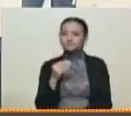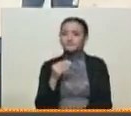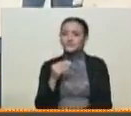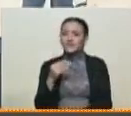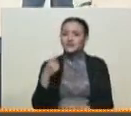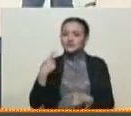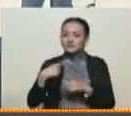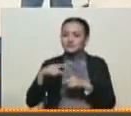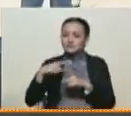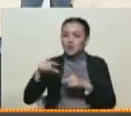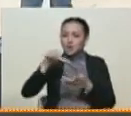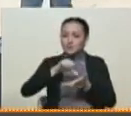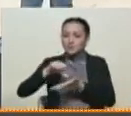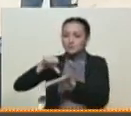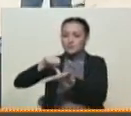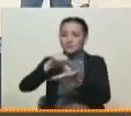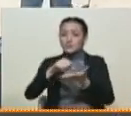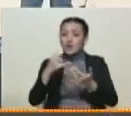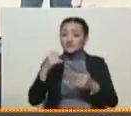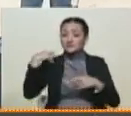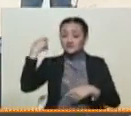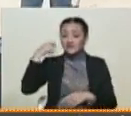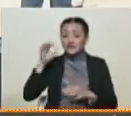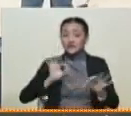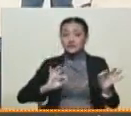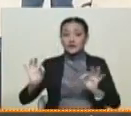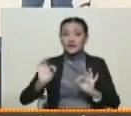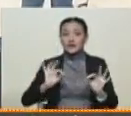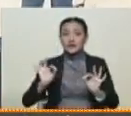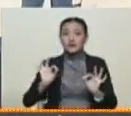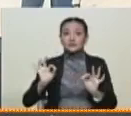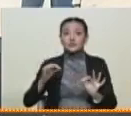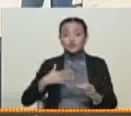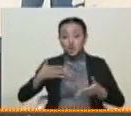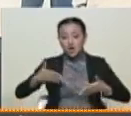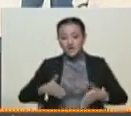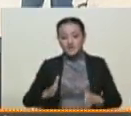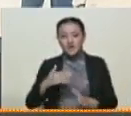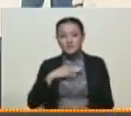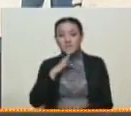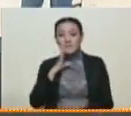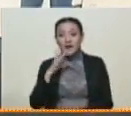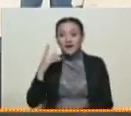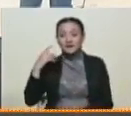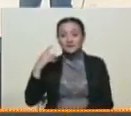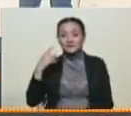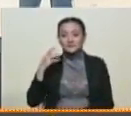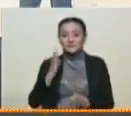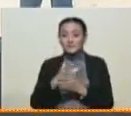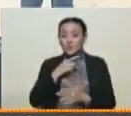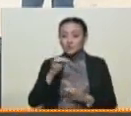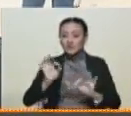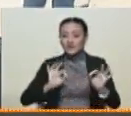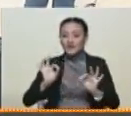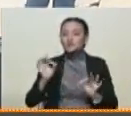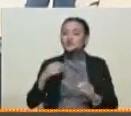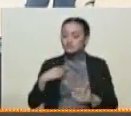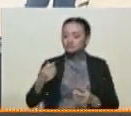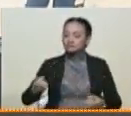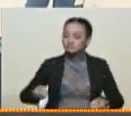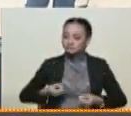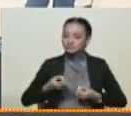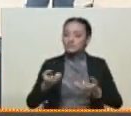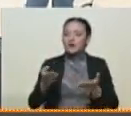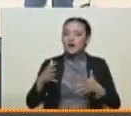las distintas comunidades. Y yo como hijo de teatrera de calle, pues me voy a sumar a esa iniciativa para que llenemos de alegría y